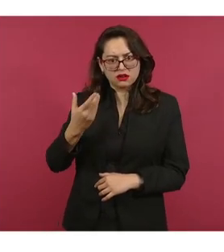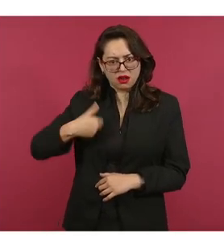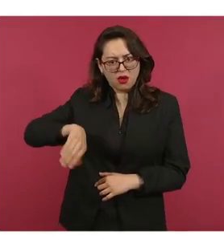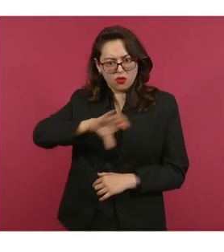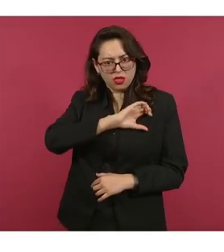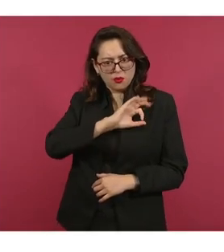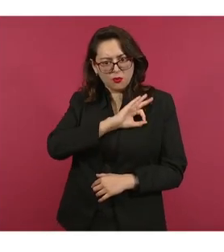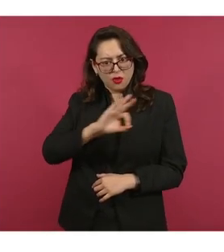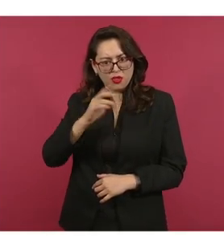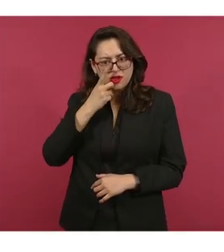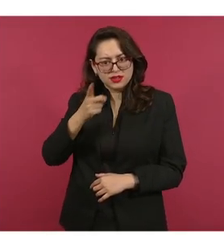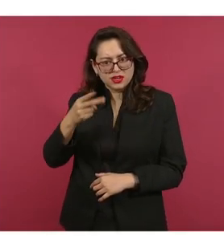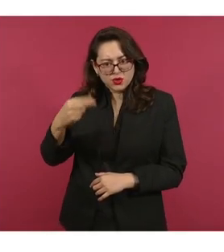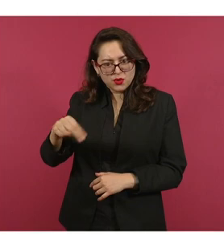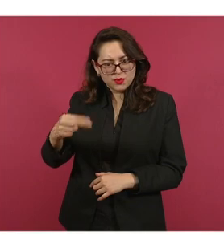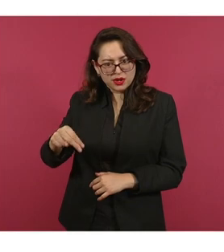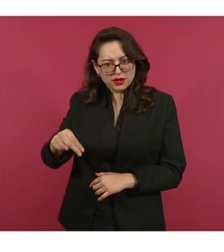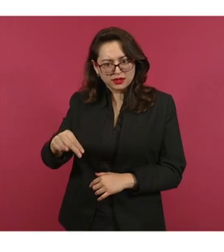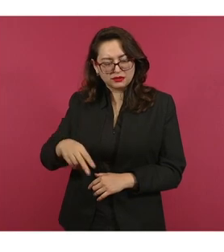mencionar.